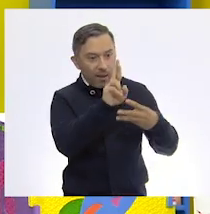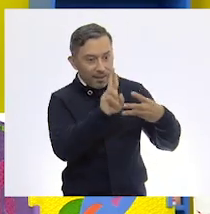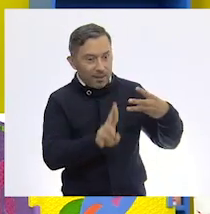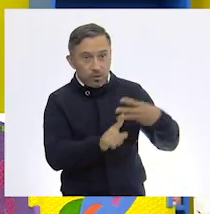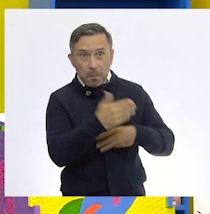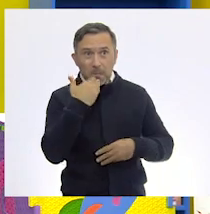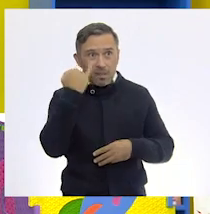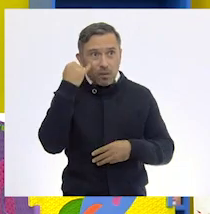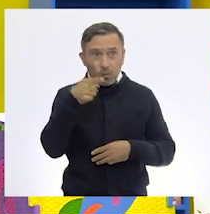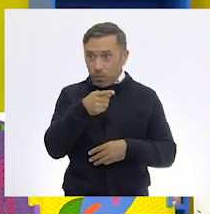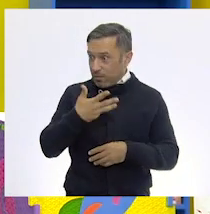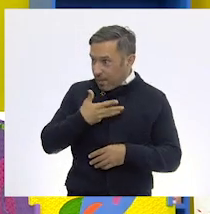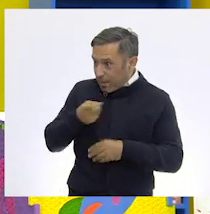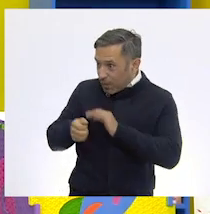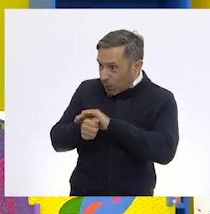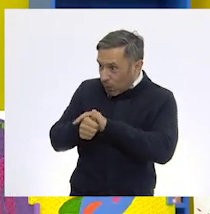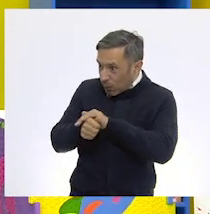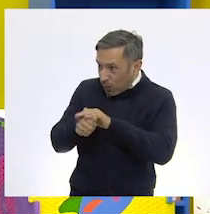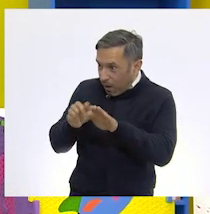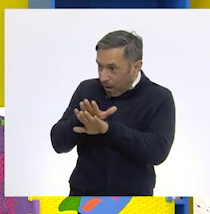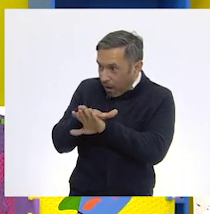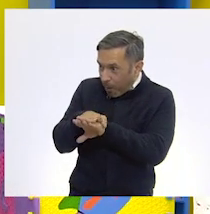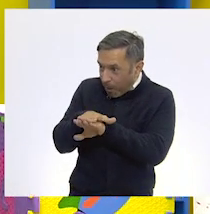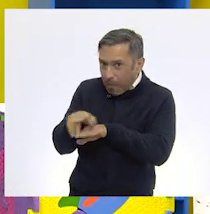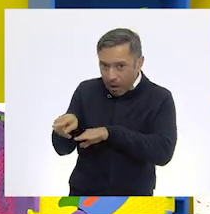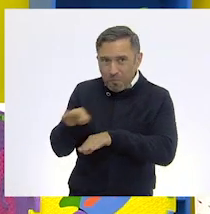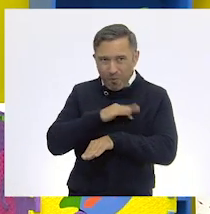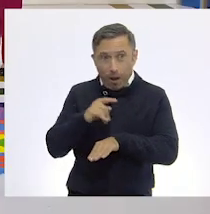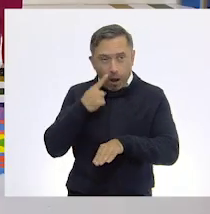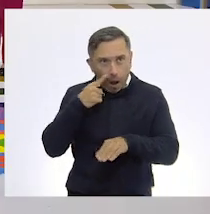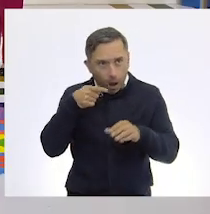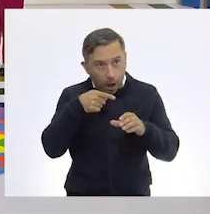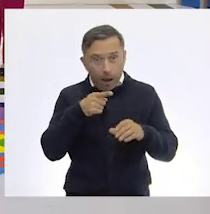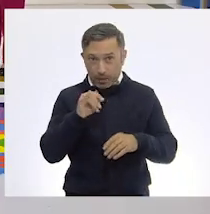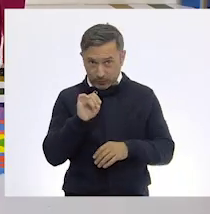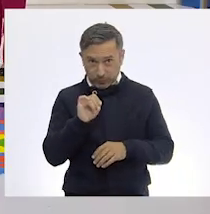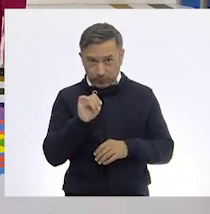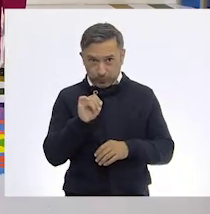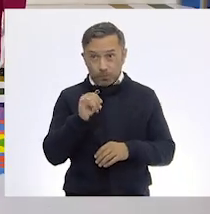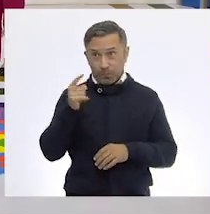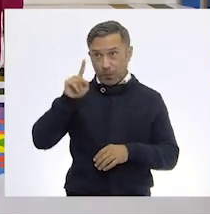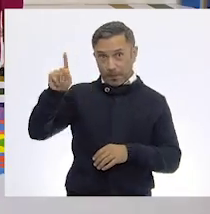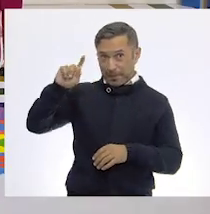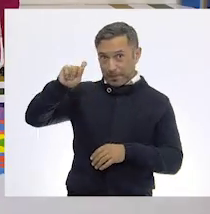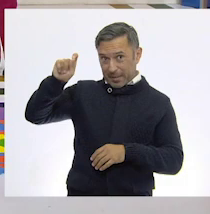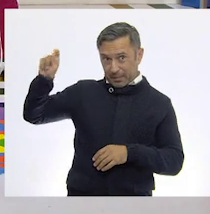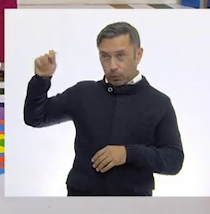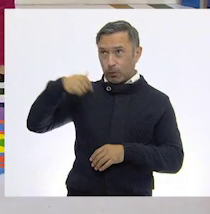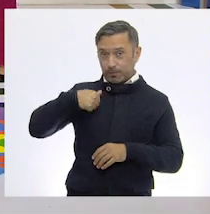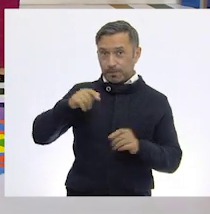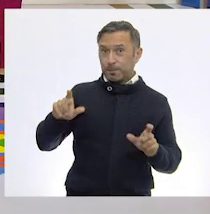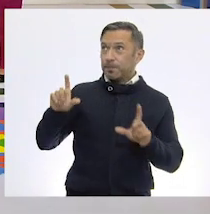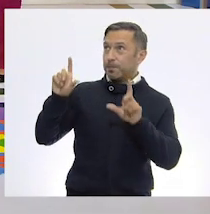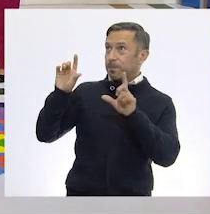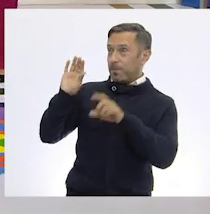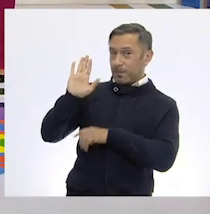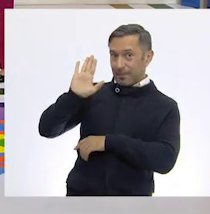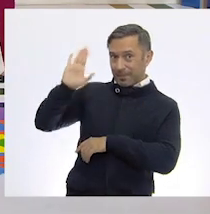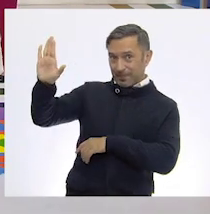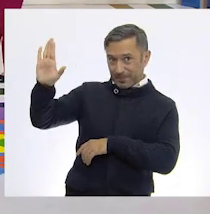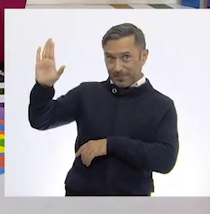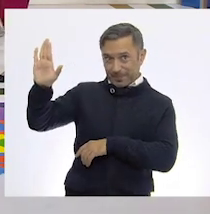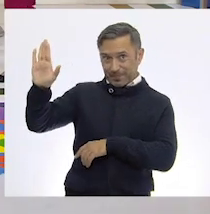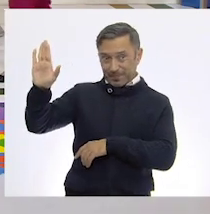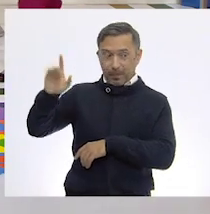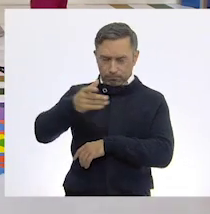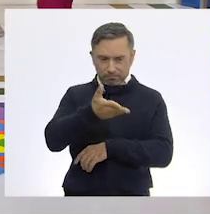quieres colocar en algún lado de nuestra clase? Sí, la voy a poner en el pizarrón para que no se nos olvide. Adelante, Alexia.